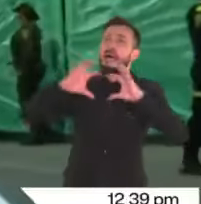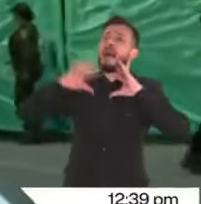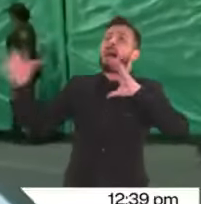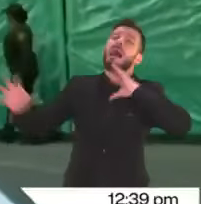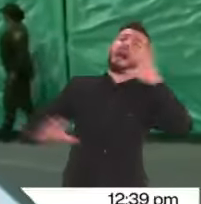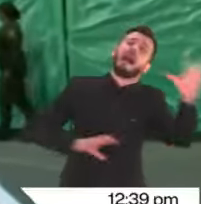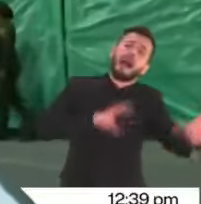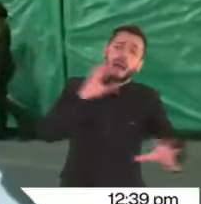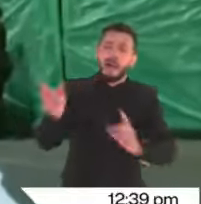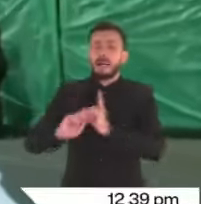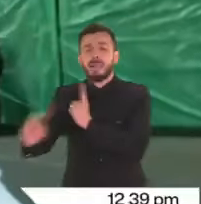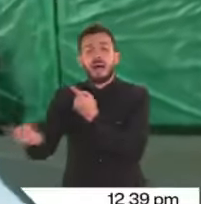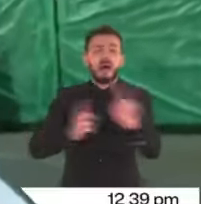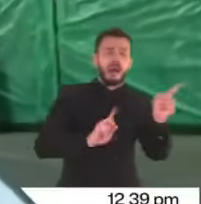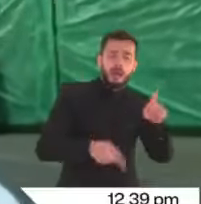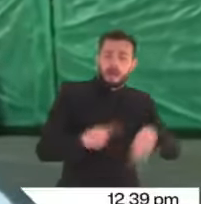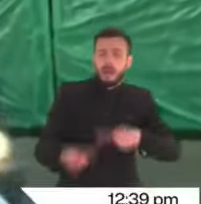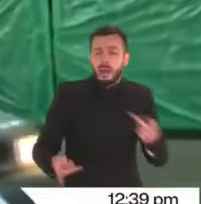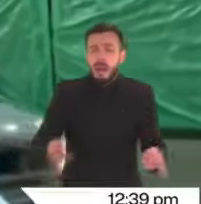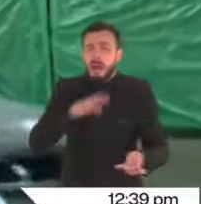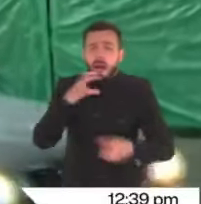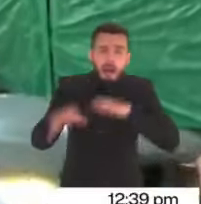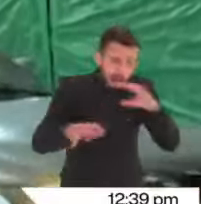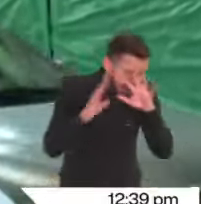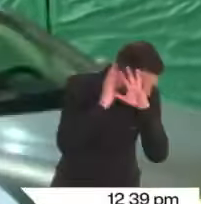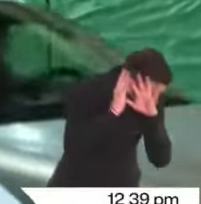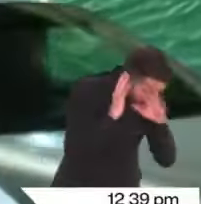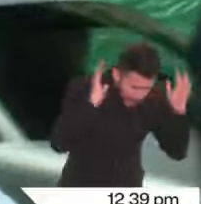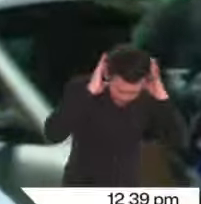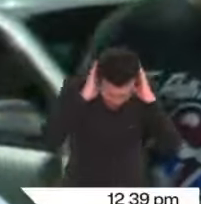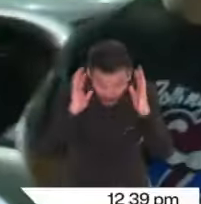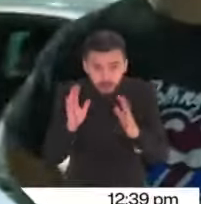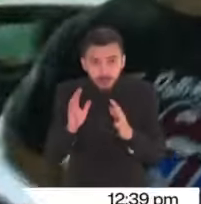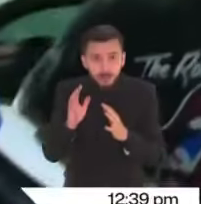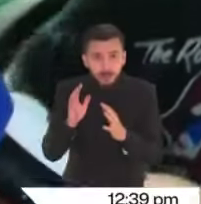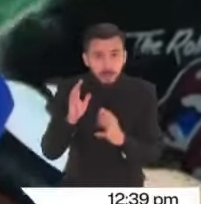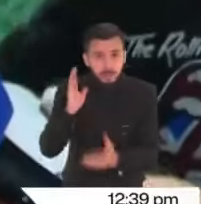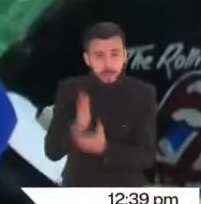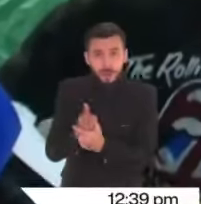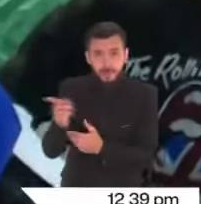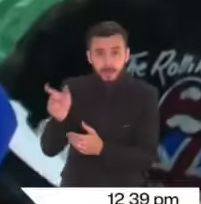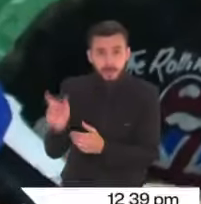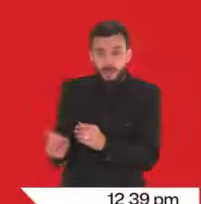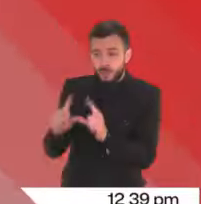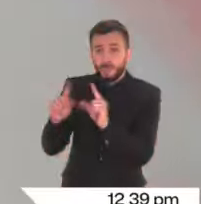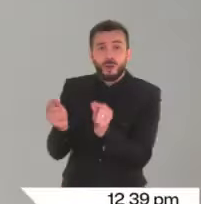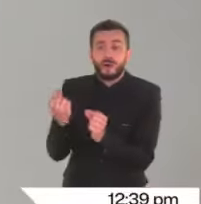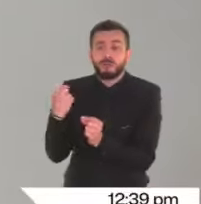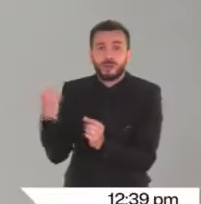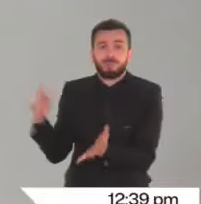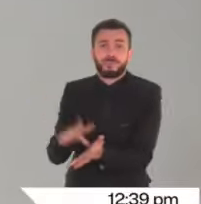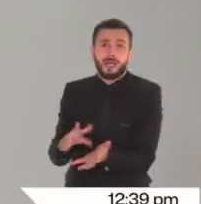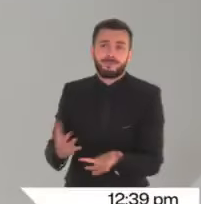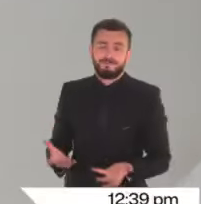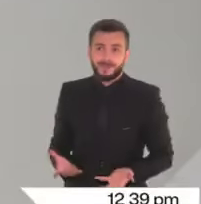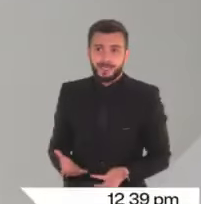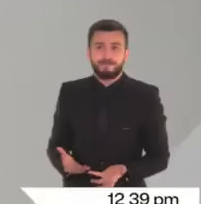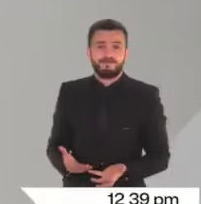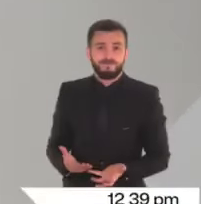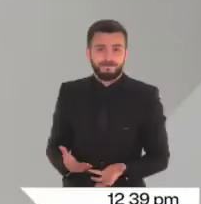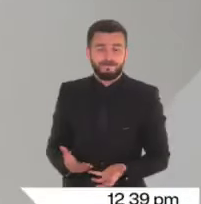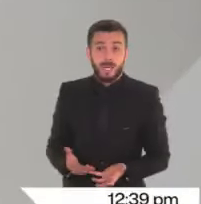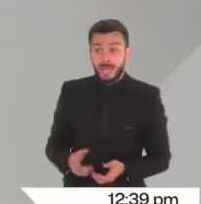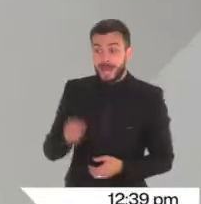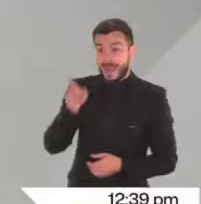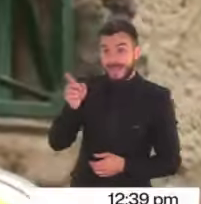todo el mundo botado en el piso, heridos, la señora de las empanadas que acababa de llegar. Y es que otro drama enfrenta a